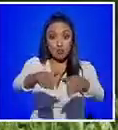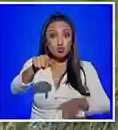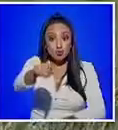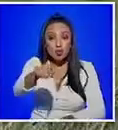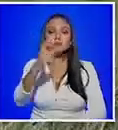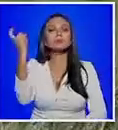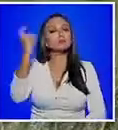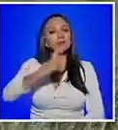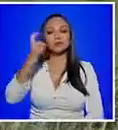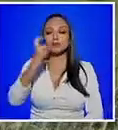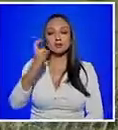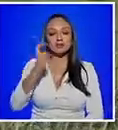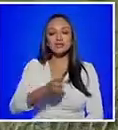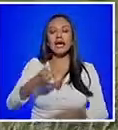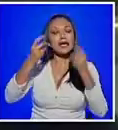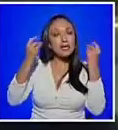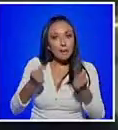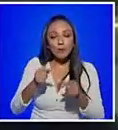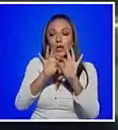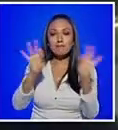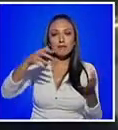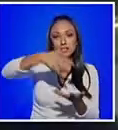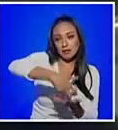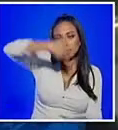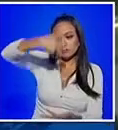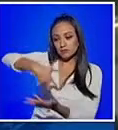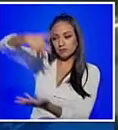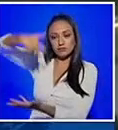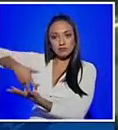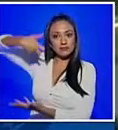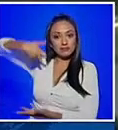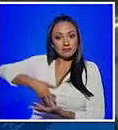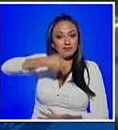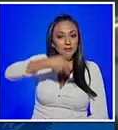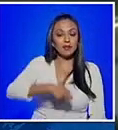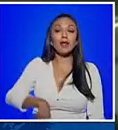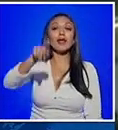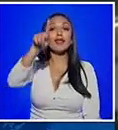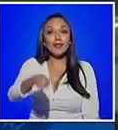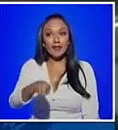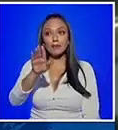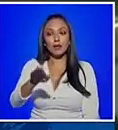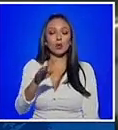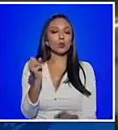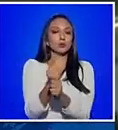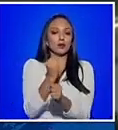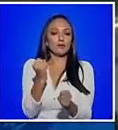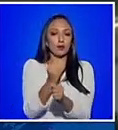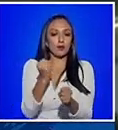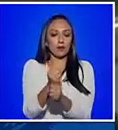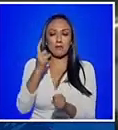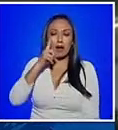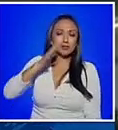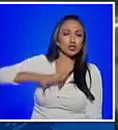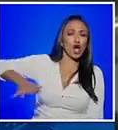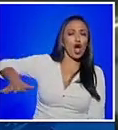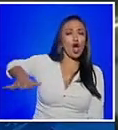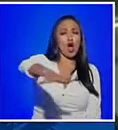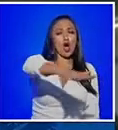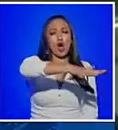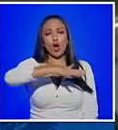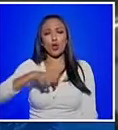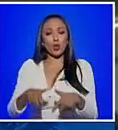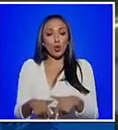ejecutar un proceso técnico de dragado. Tú vas a comenzar a hacer un proceso de oxigenación masivo a la laguna. Grande, porque